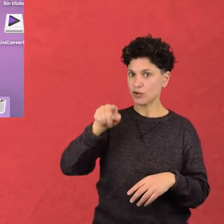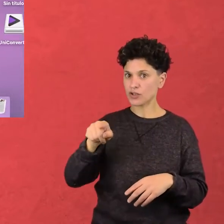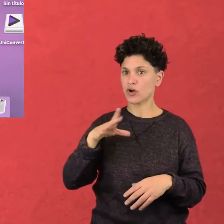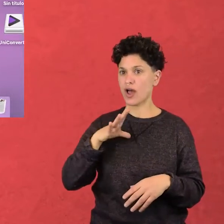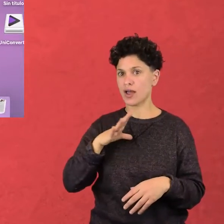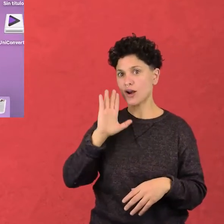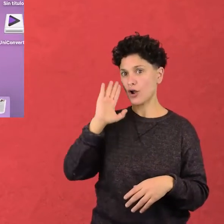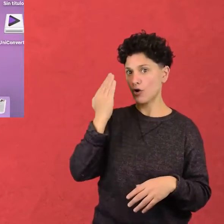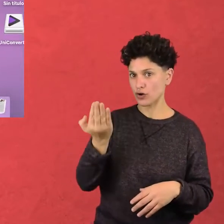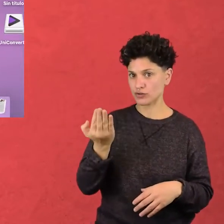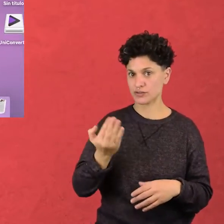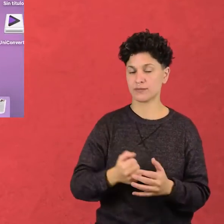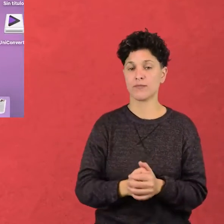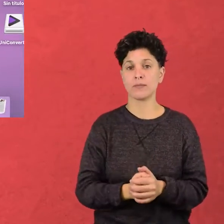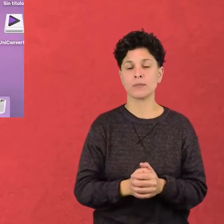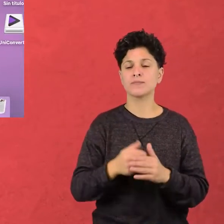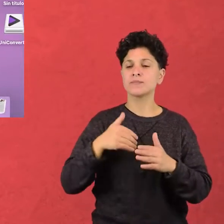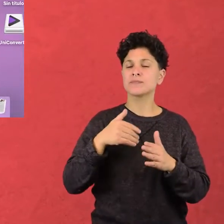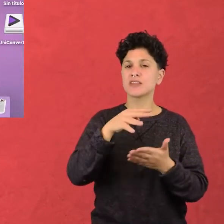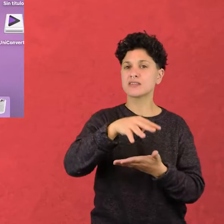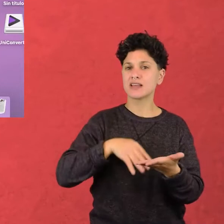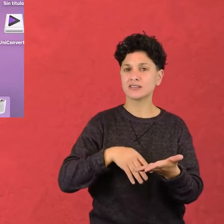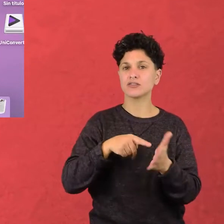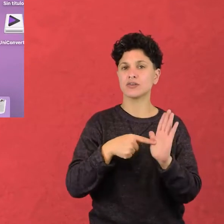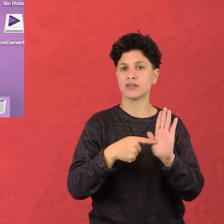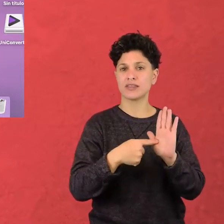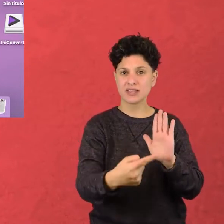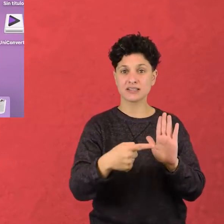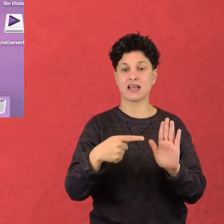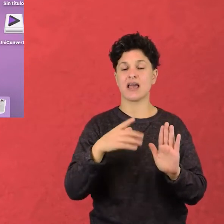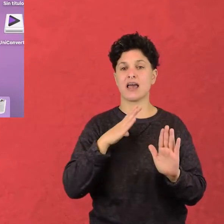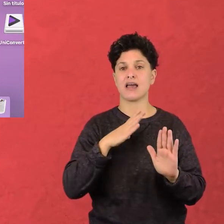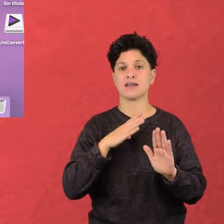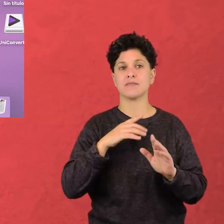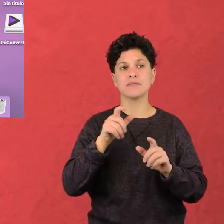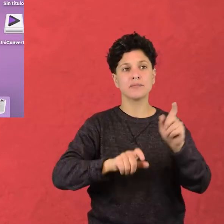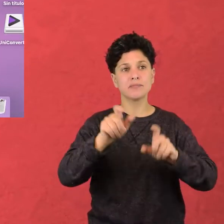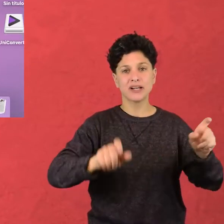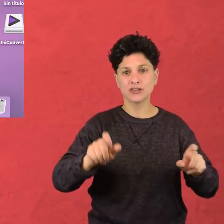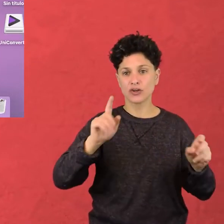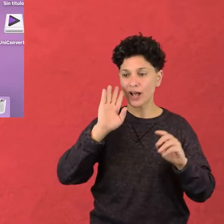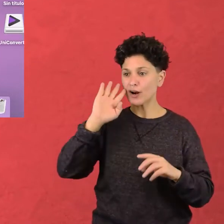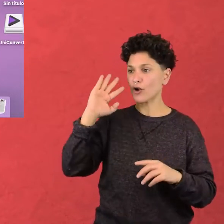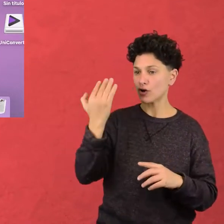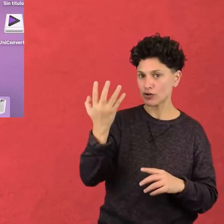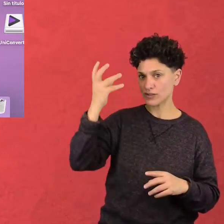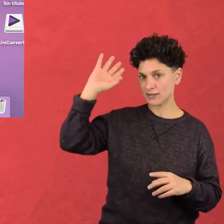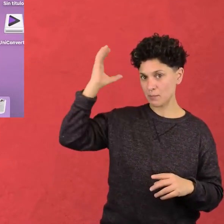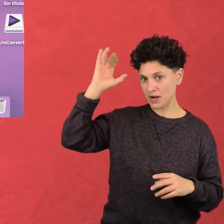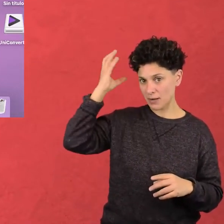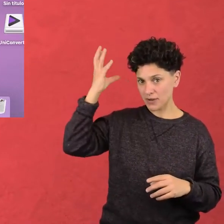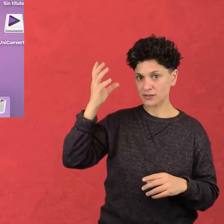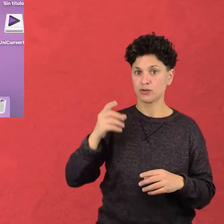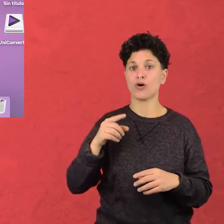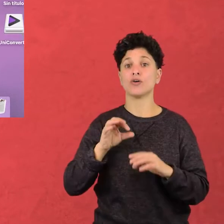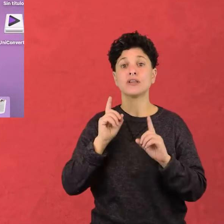Dice más adelante en el texto que es por lo que somos valorados socialmente. Un talento es